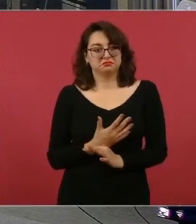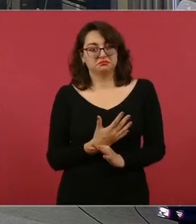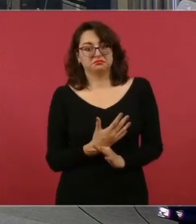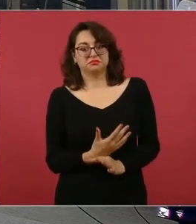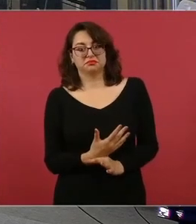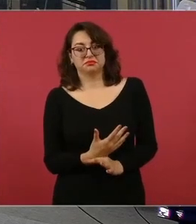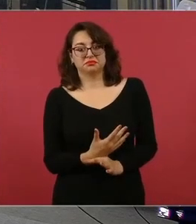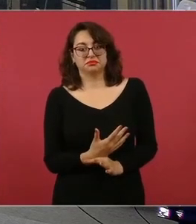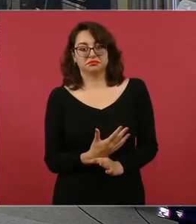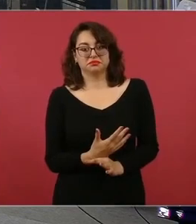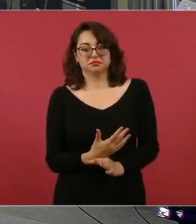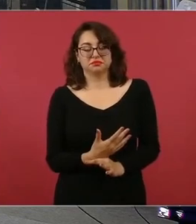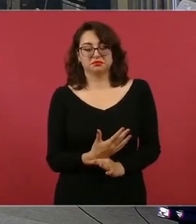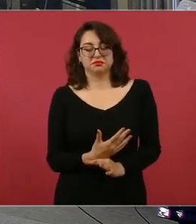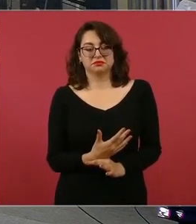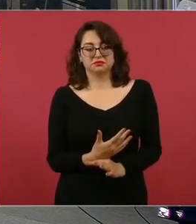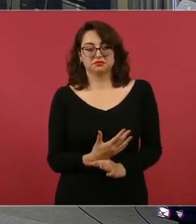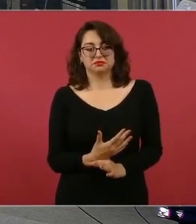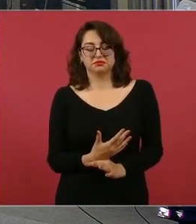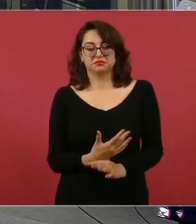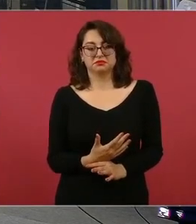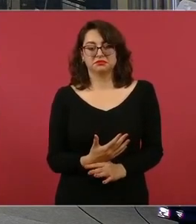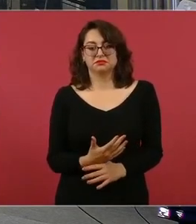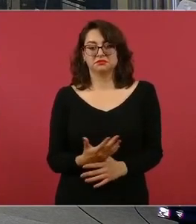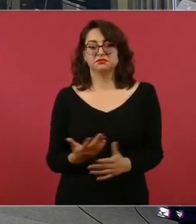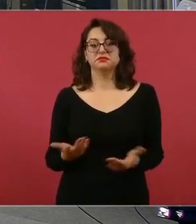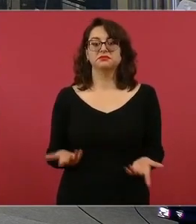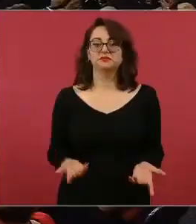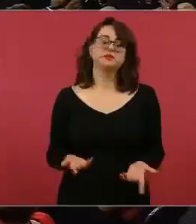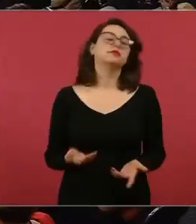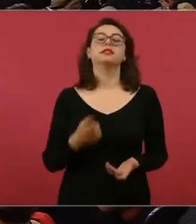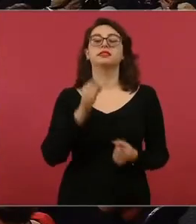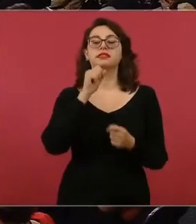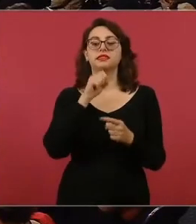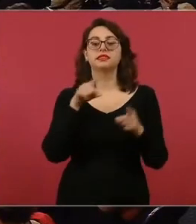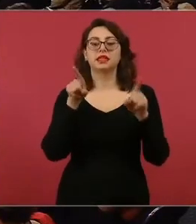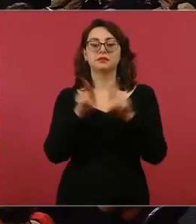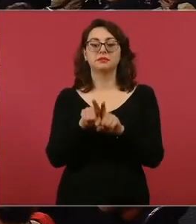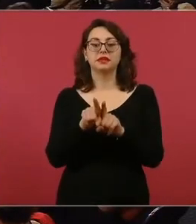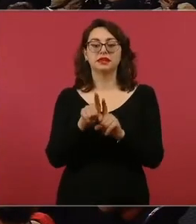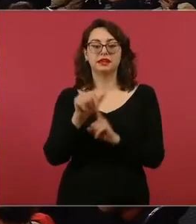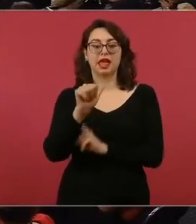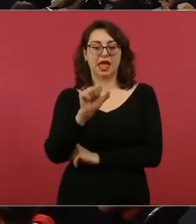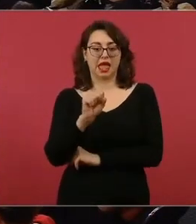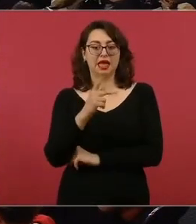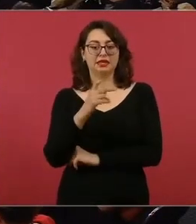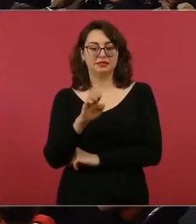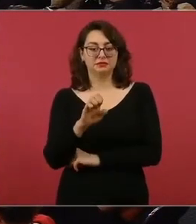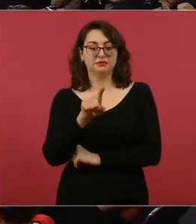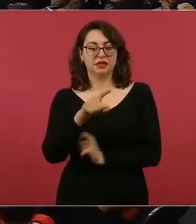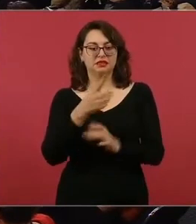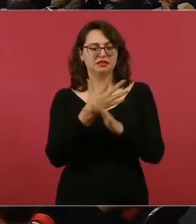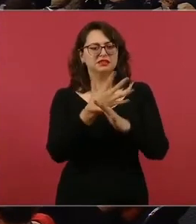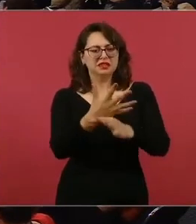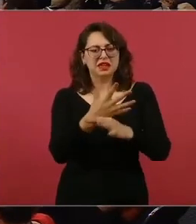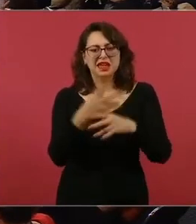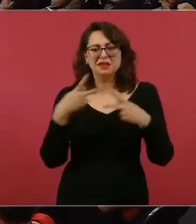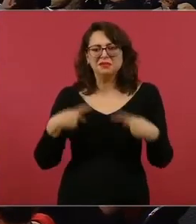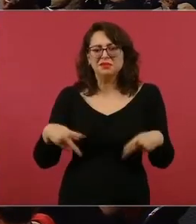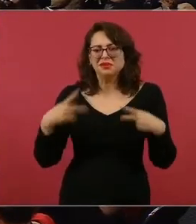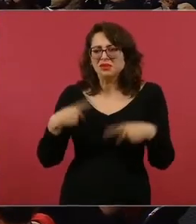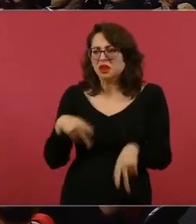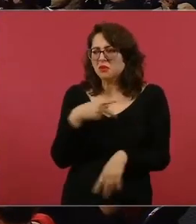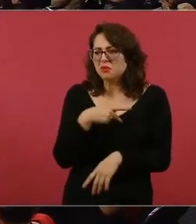Sí, eso, pero eso fue Aspe, que la pobreza era un mito genial. Y hubo uno con